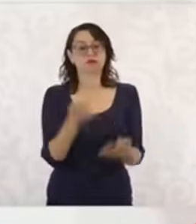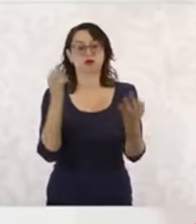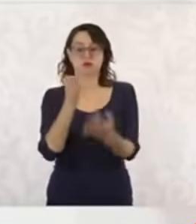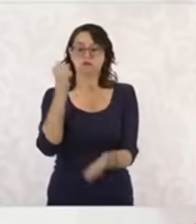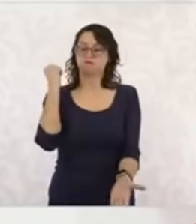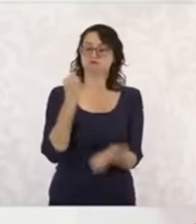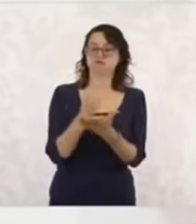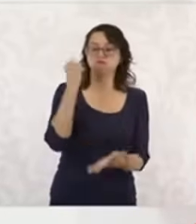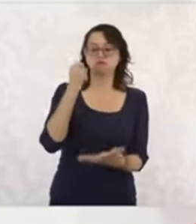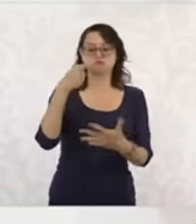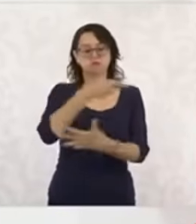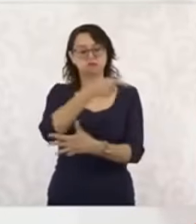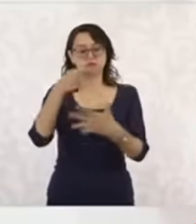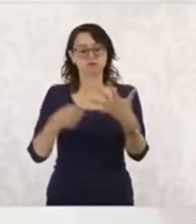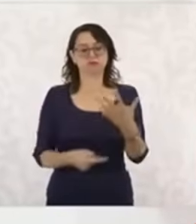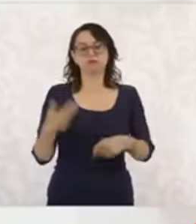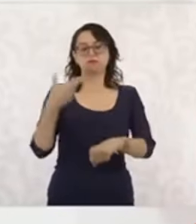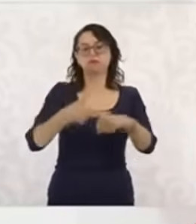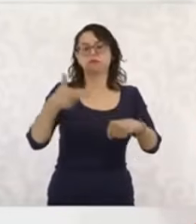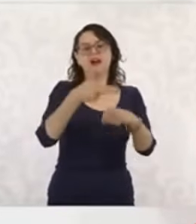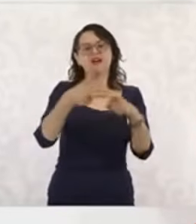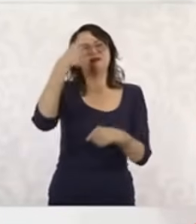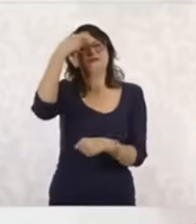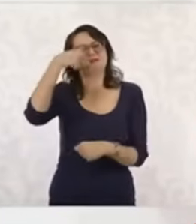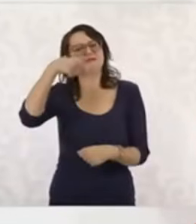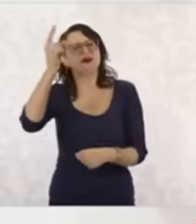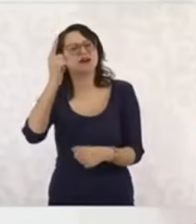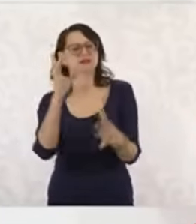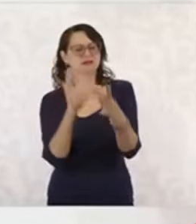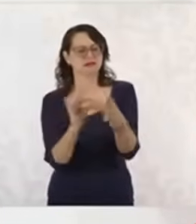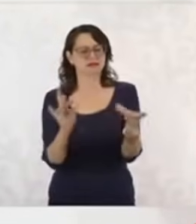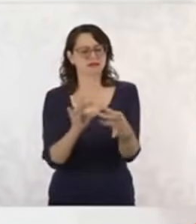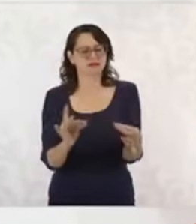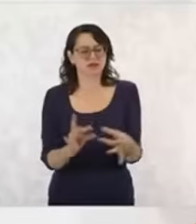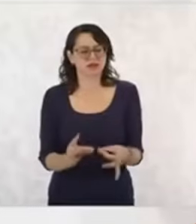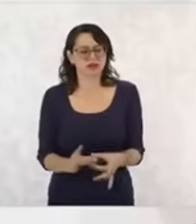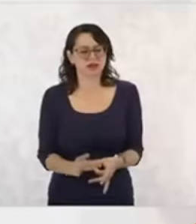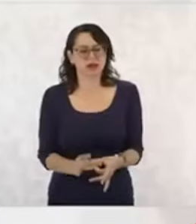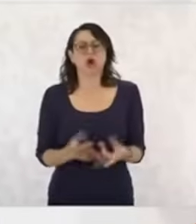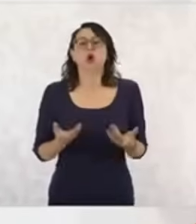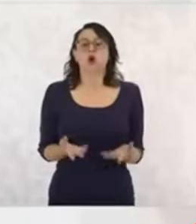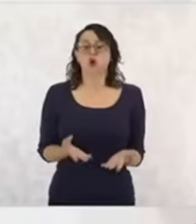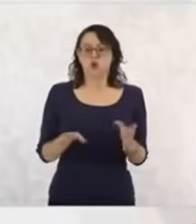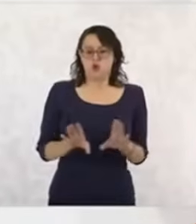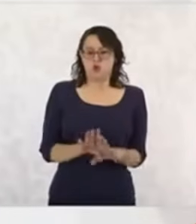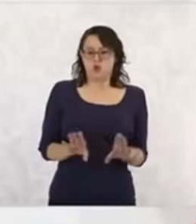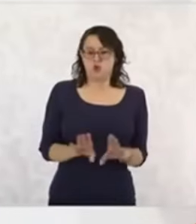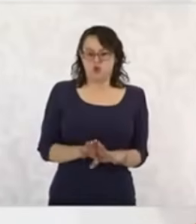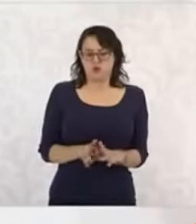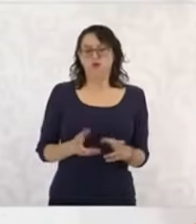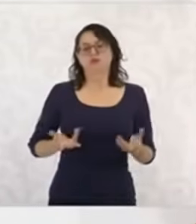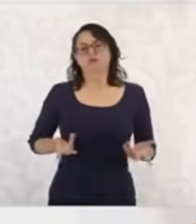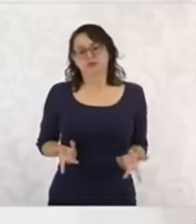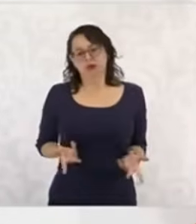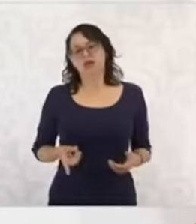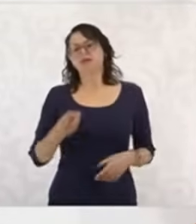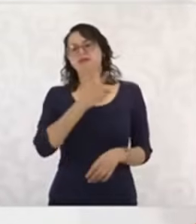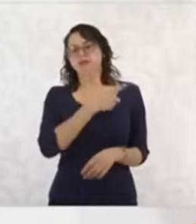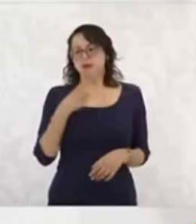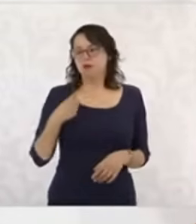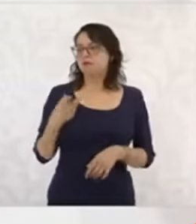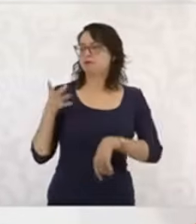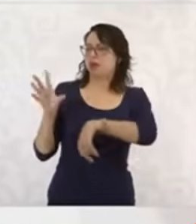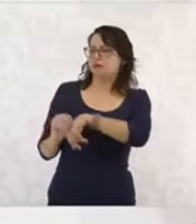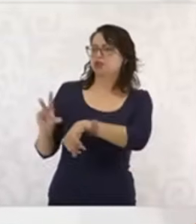publicado este mismo mes, es un elemento muy importante porque tiene la finalidad de regularizar títulos de concesión